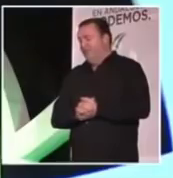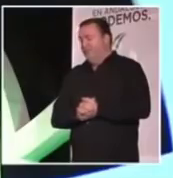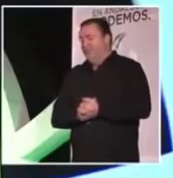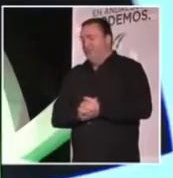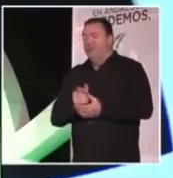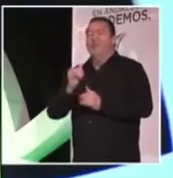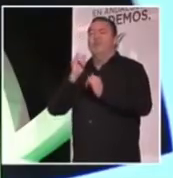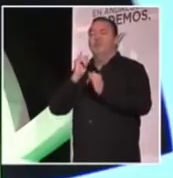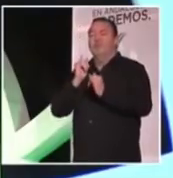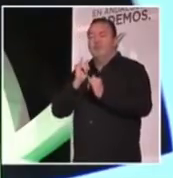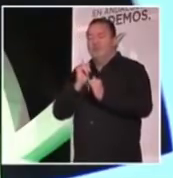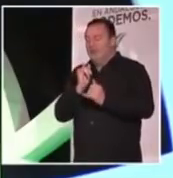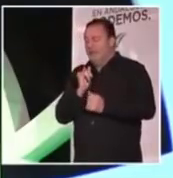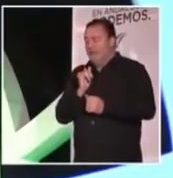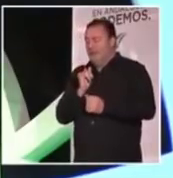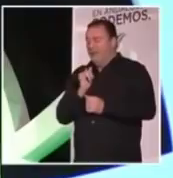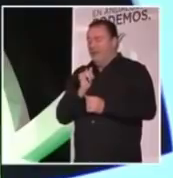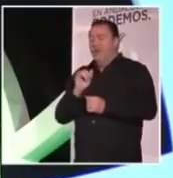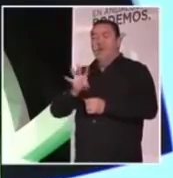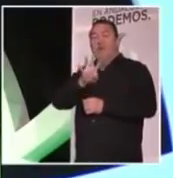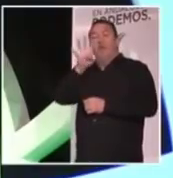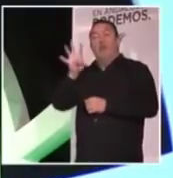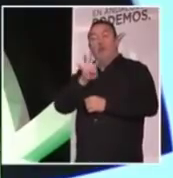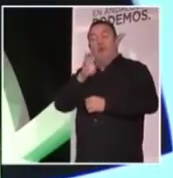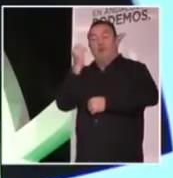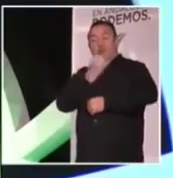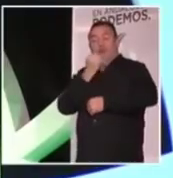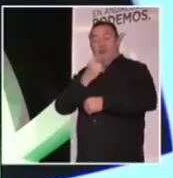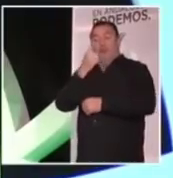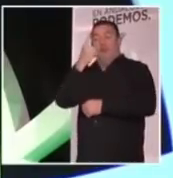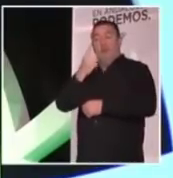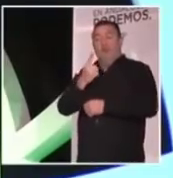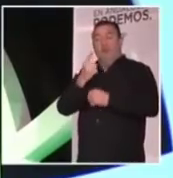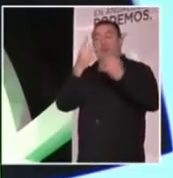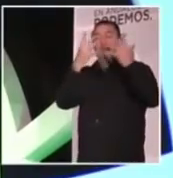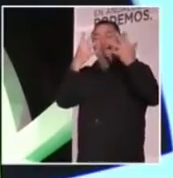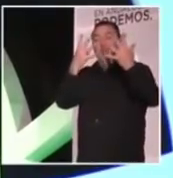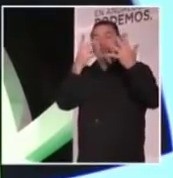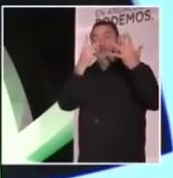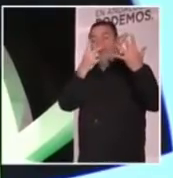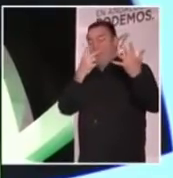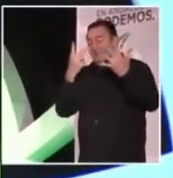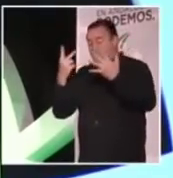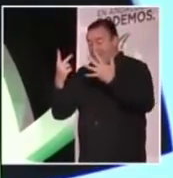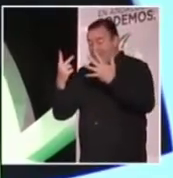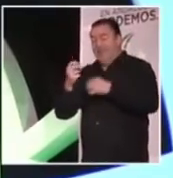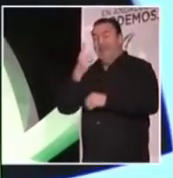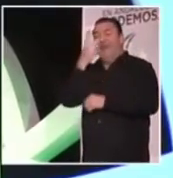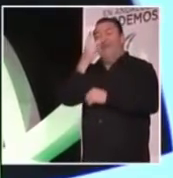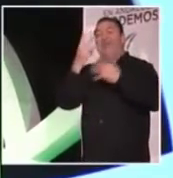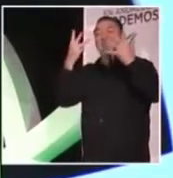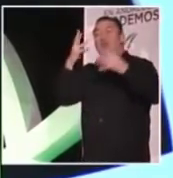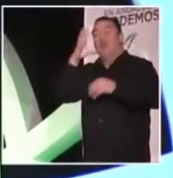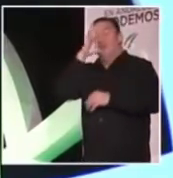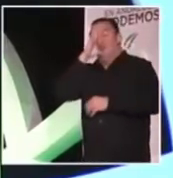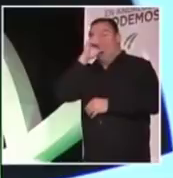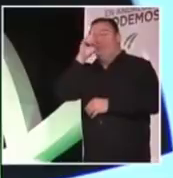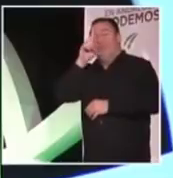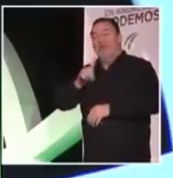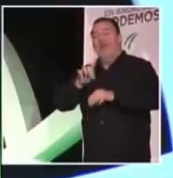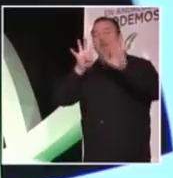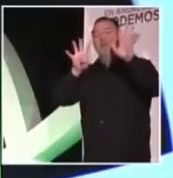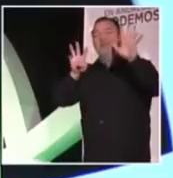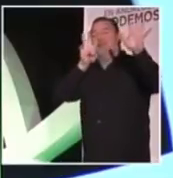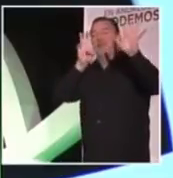llegó el 4 de diciembre de 1977 y el 28 de febrero de